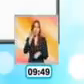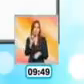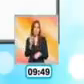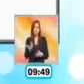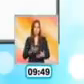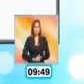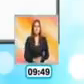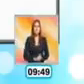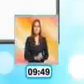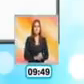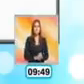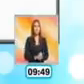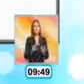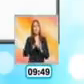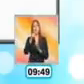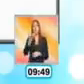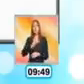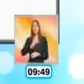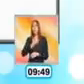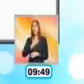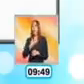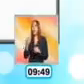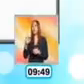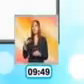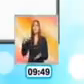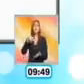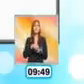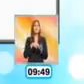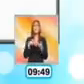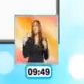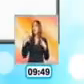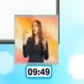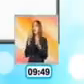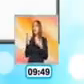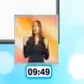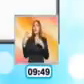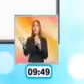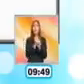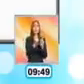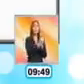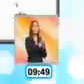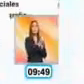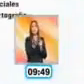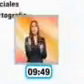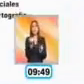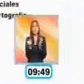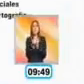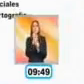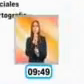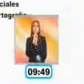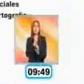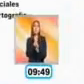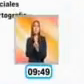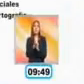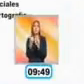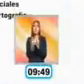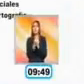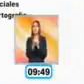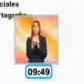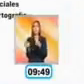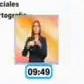llevar al cibermundo. Tú no te pararías en el Zócalo a ser amigo de todos los que pasen ahí, ¿verdad? No. Bueno, pues eso haces aquí. Te haces amigo de todo el mundo, ¿no? Entonces, no